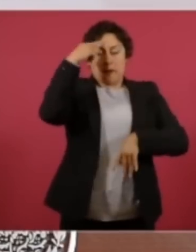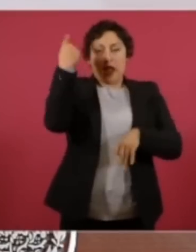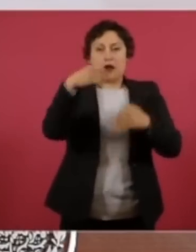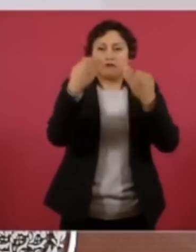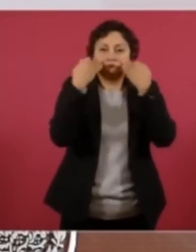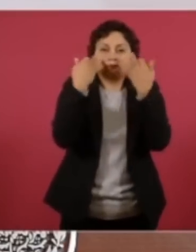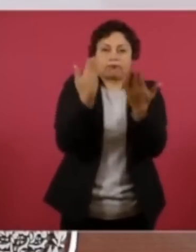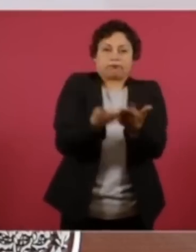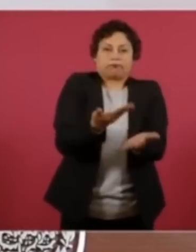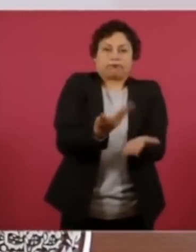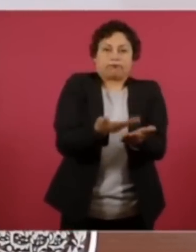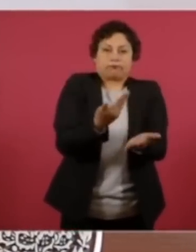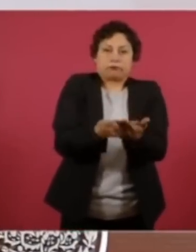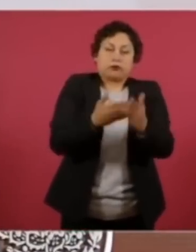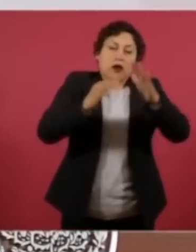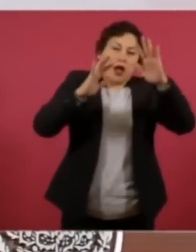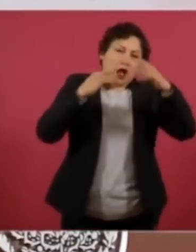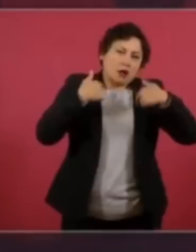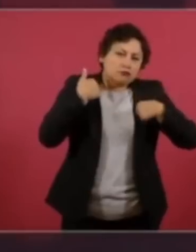constatar si es cierto o no,